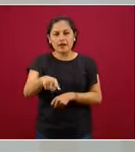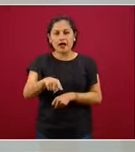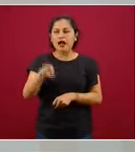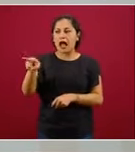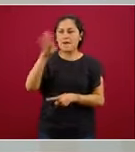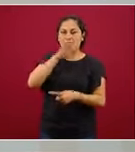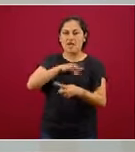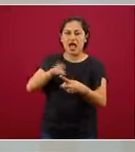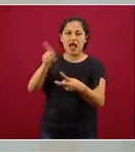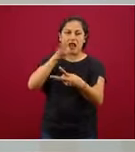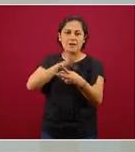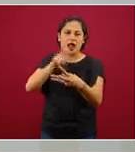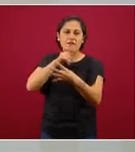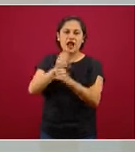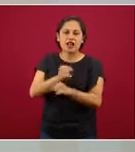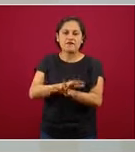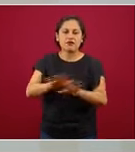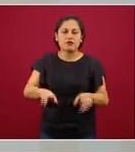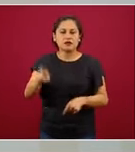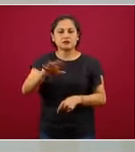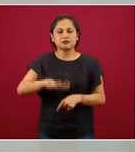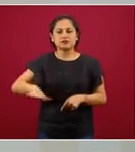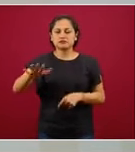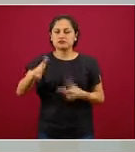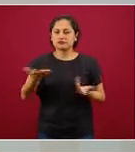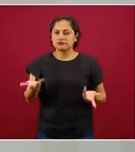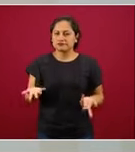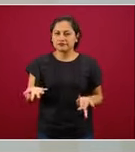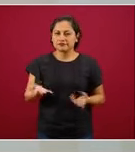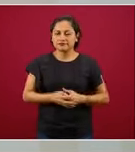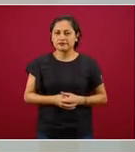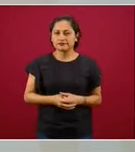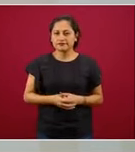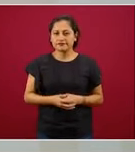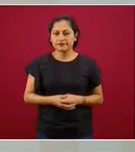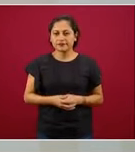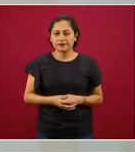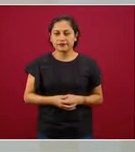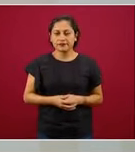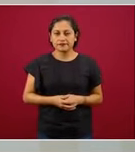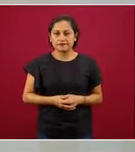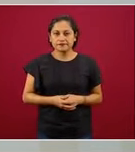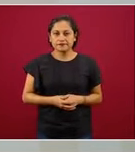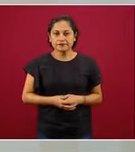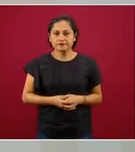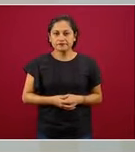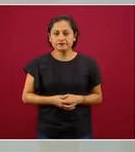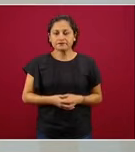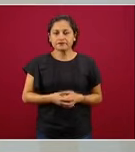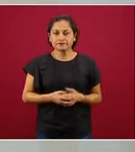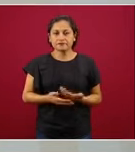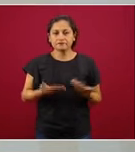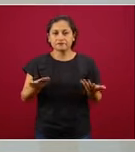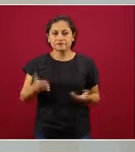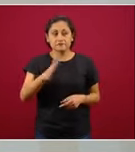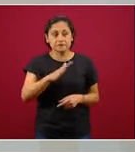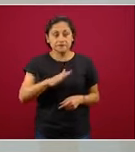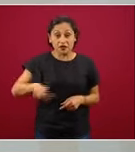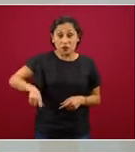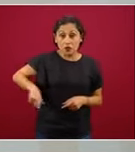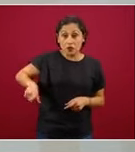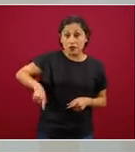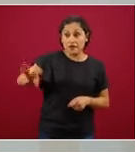la opinión pública, pues la aceptación que tiene la respuesta que ha tenido el Gobierno